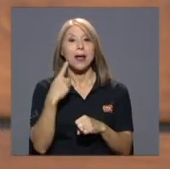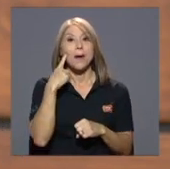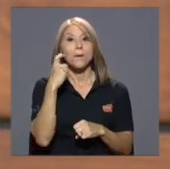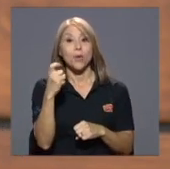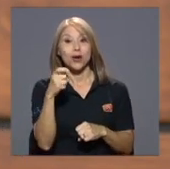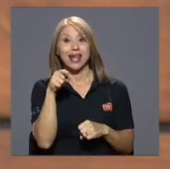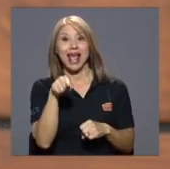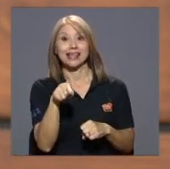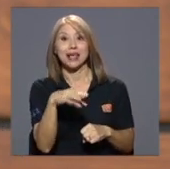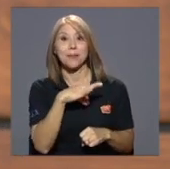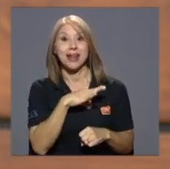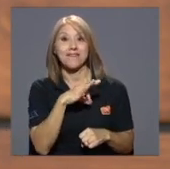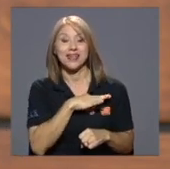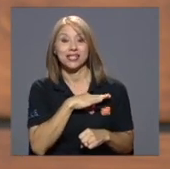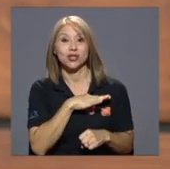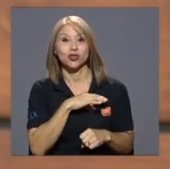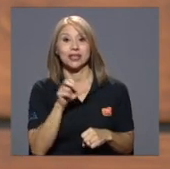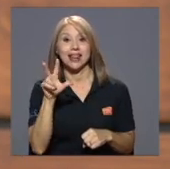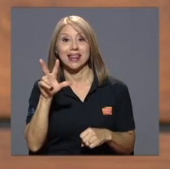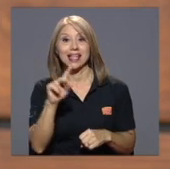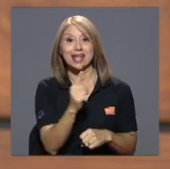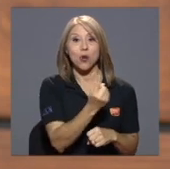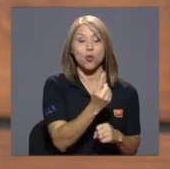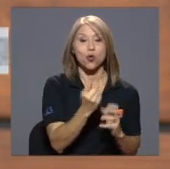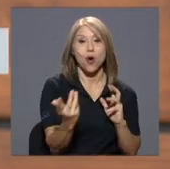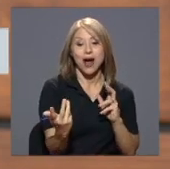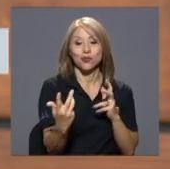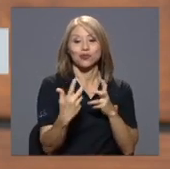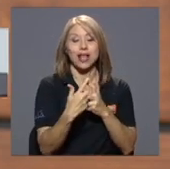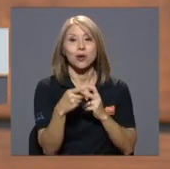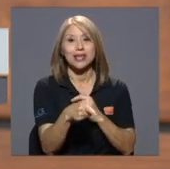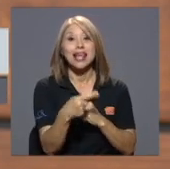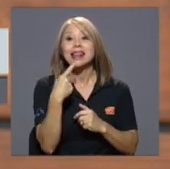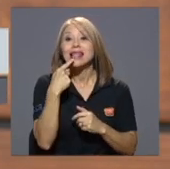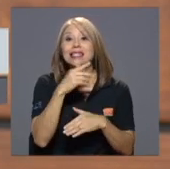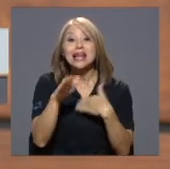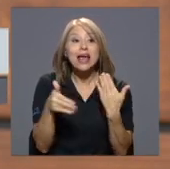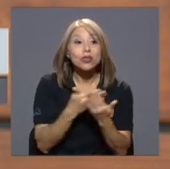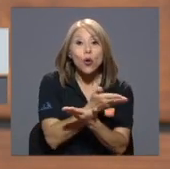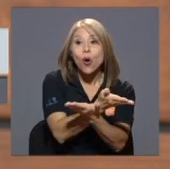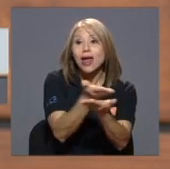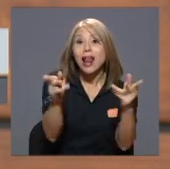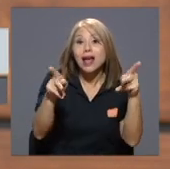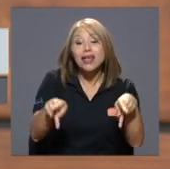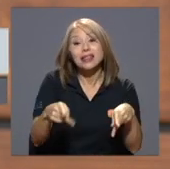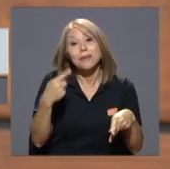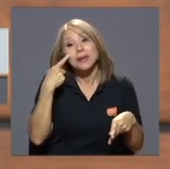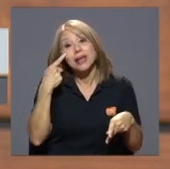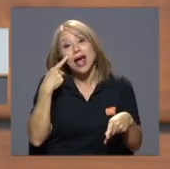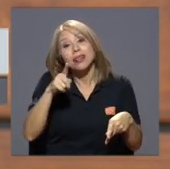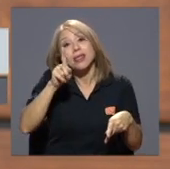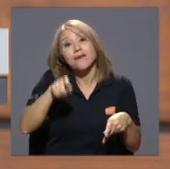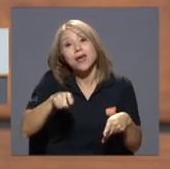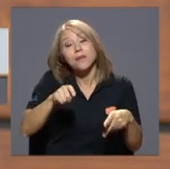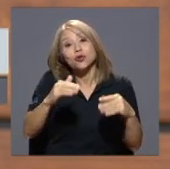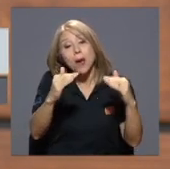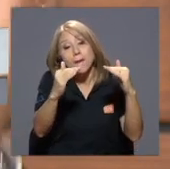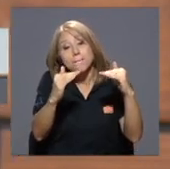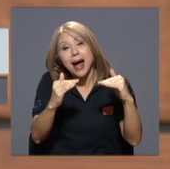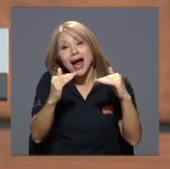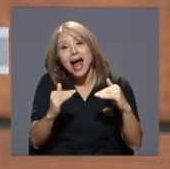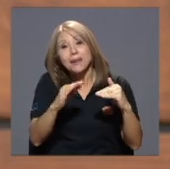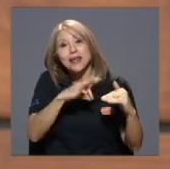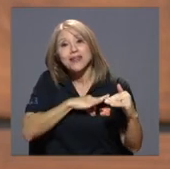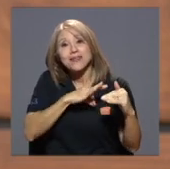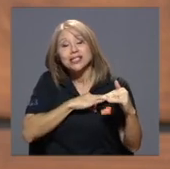3-1 y decirle a todo el mundo, mira, te tenemos que bajar los beneficios hasta el 25% de tu salario,